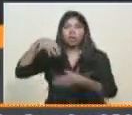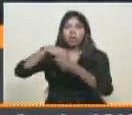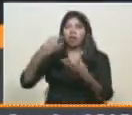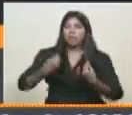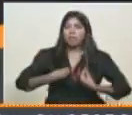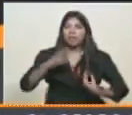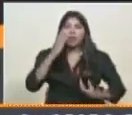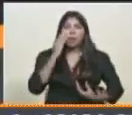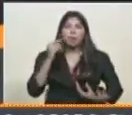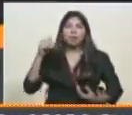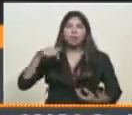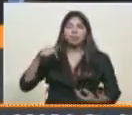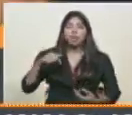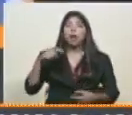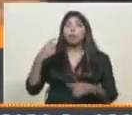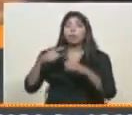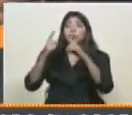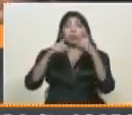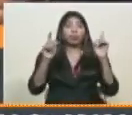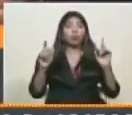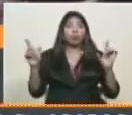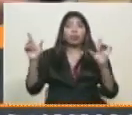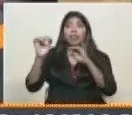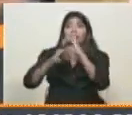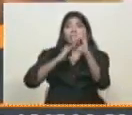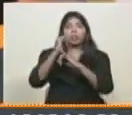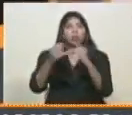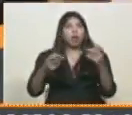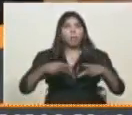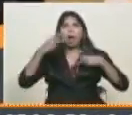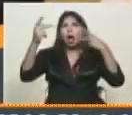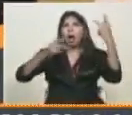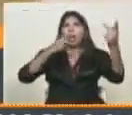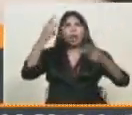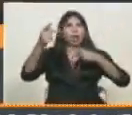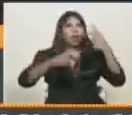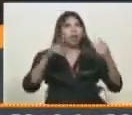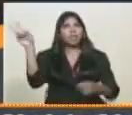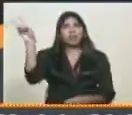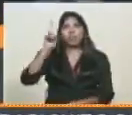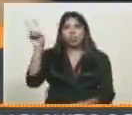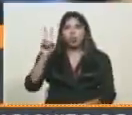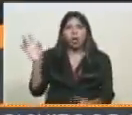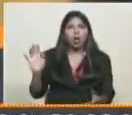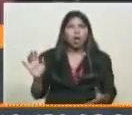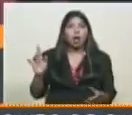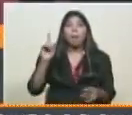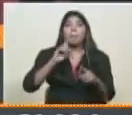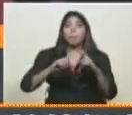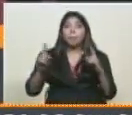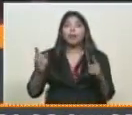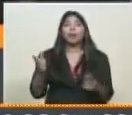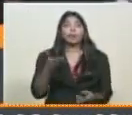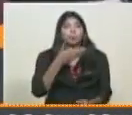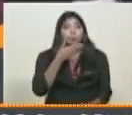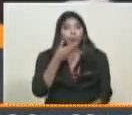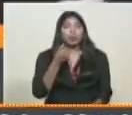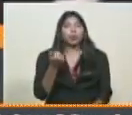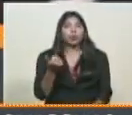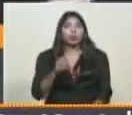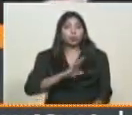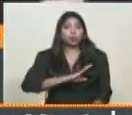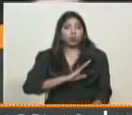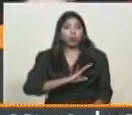venezuela una cosa es lo que se dice en los medios internacionales otra cosa es la que se vive aquí y también llevando esta vocería de que en qué